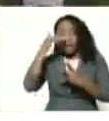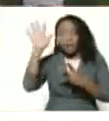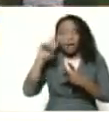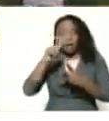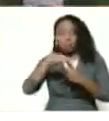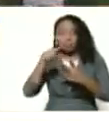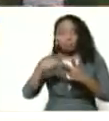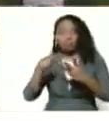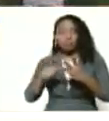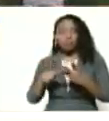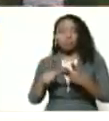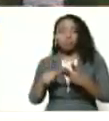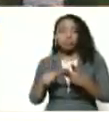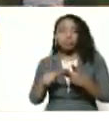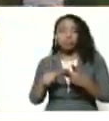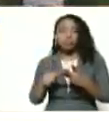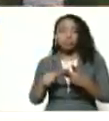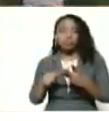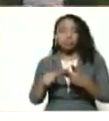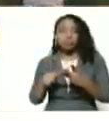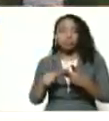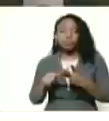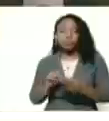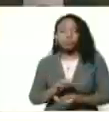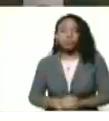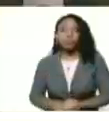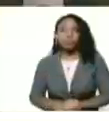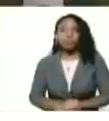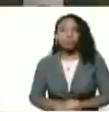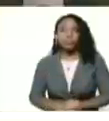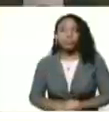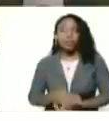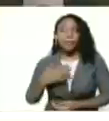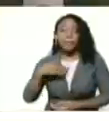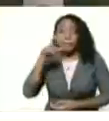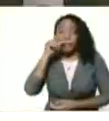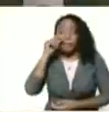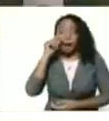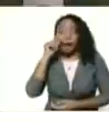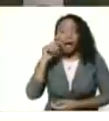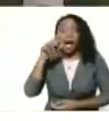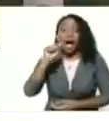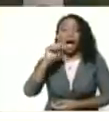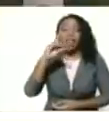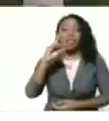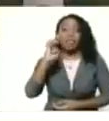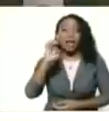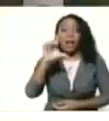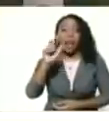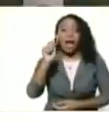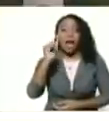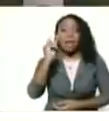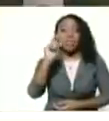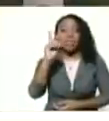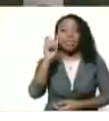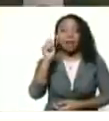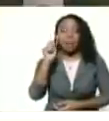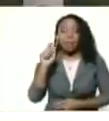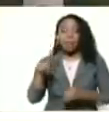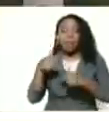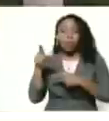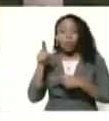menor, María Adelaida. Mi papá le puso Adelaida por Acción Democrática.